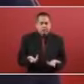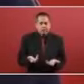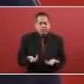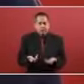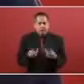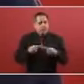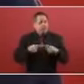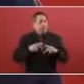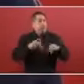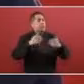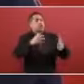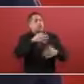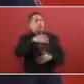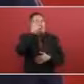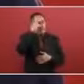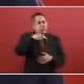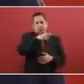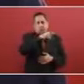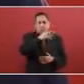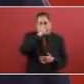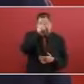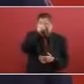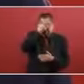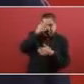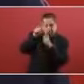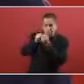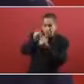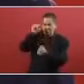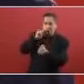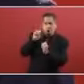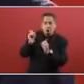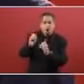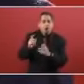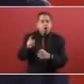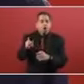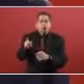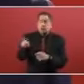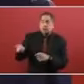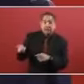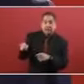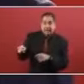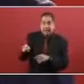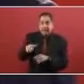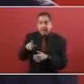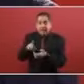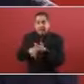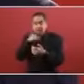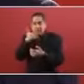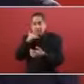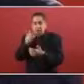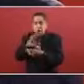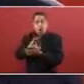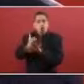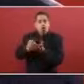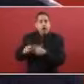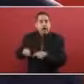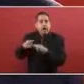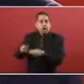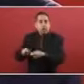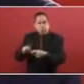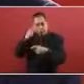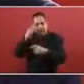iban a saber los mexicanos que se dieron contratos para hacer estos gasoductos de los que hablamos